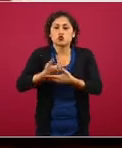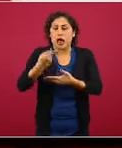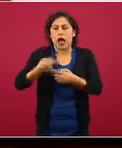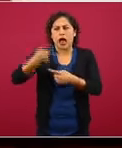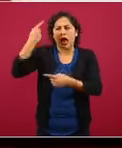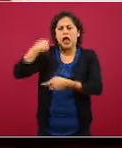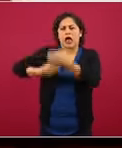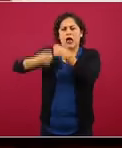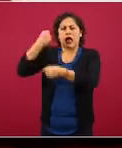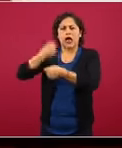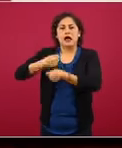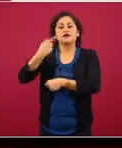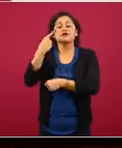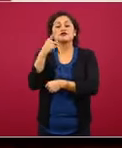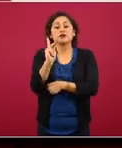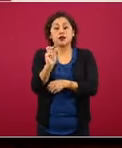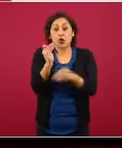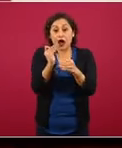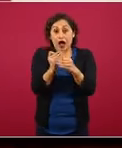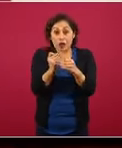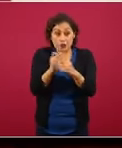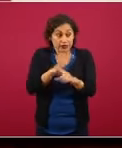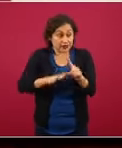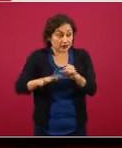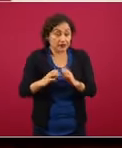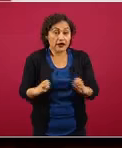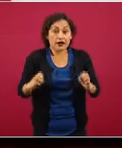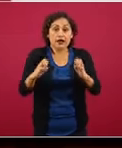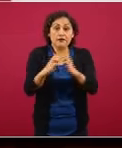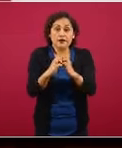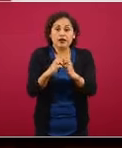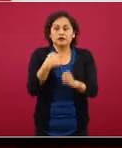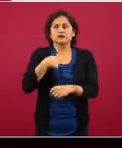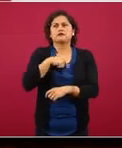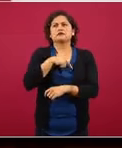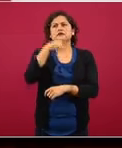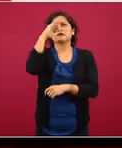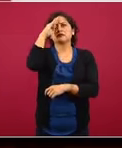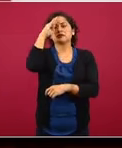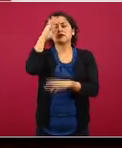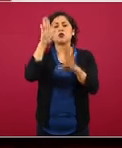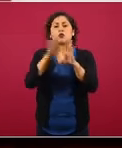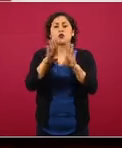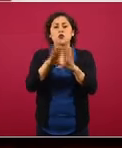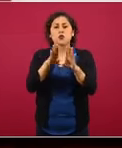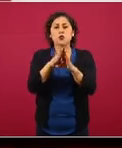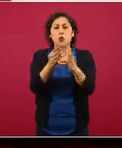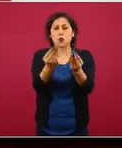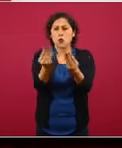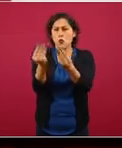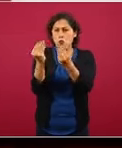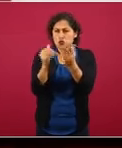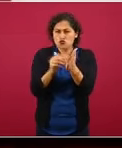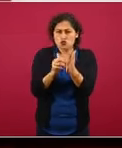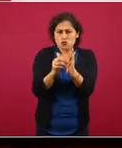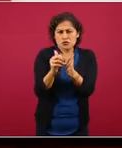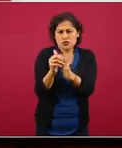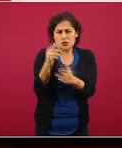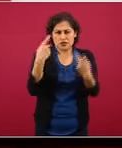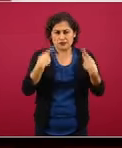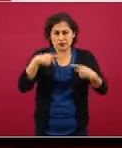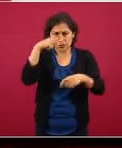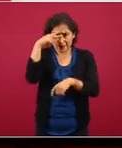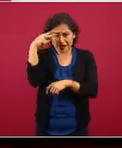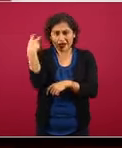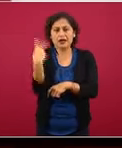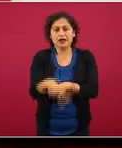Pero hoy la necesidad de esta emergencia nos hace tener que vacunar a muchos millones de mexicanas y